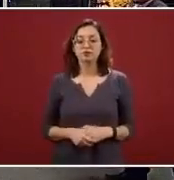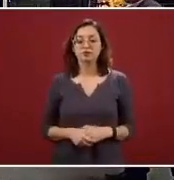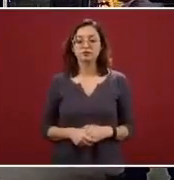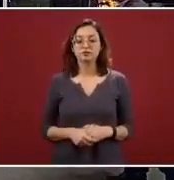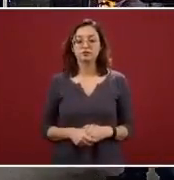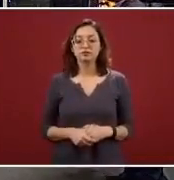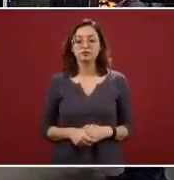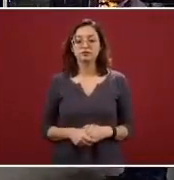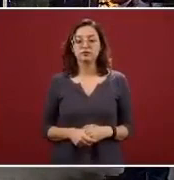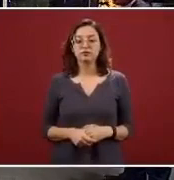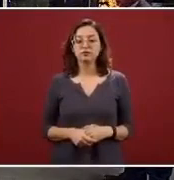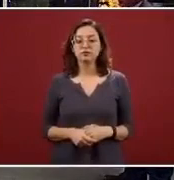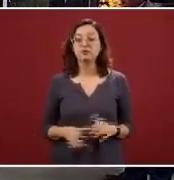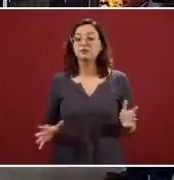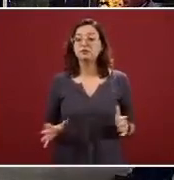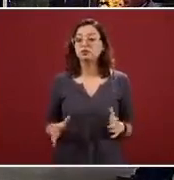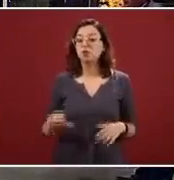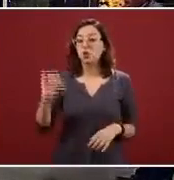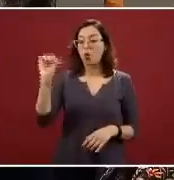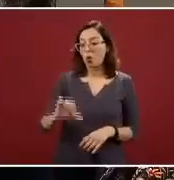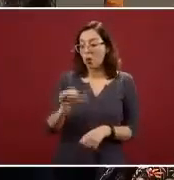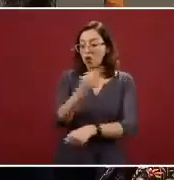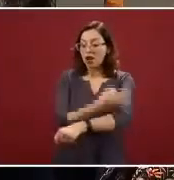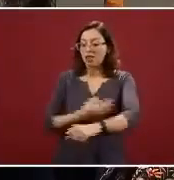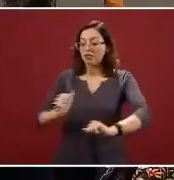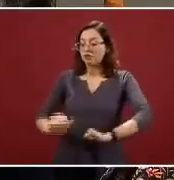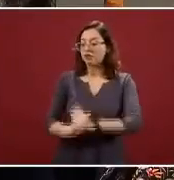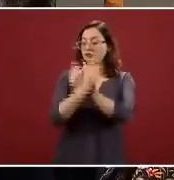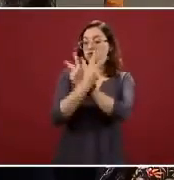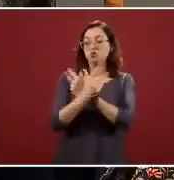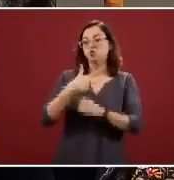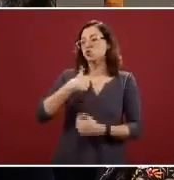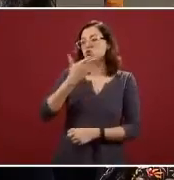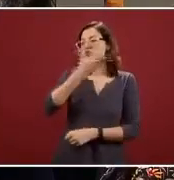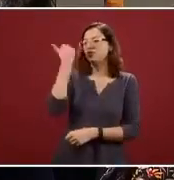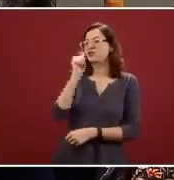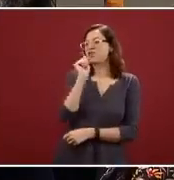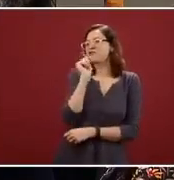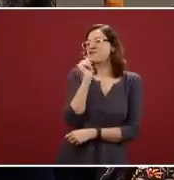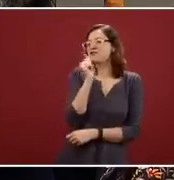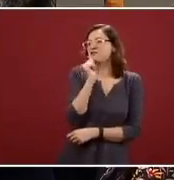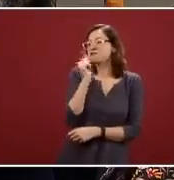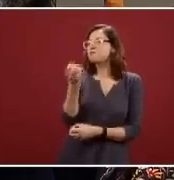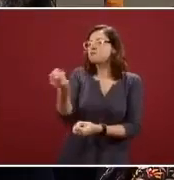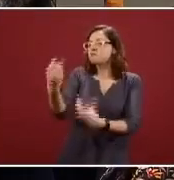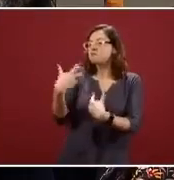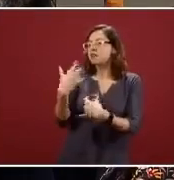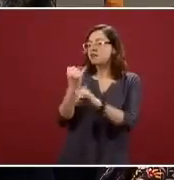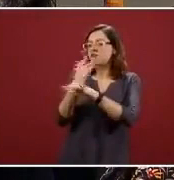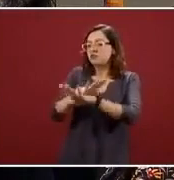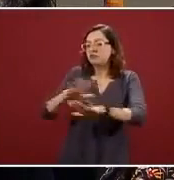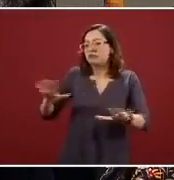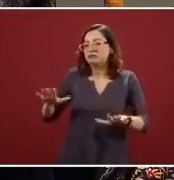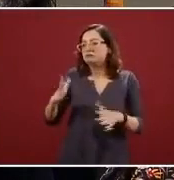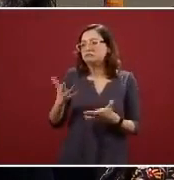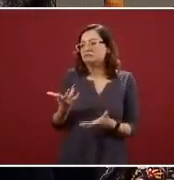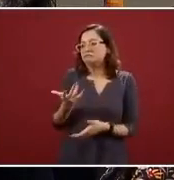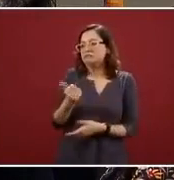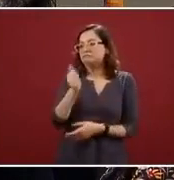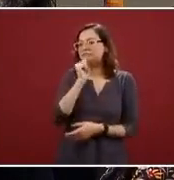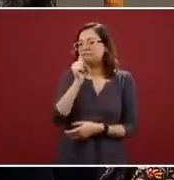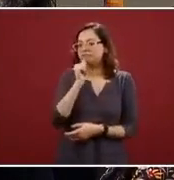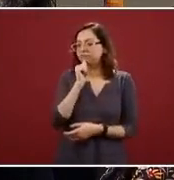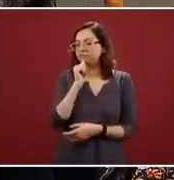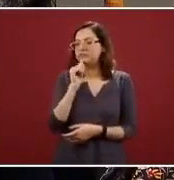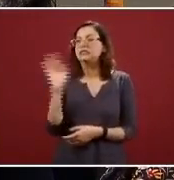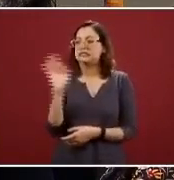Fue hoy día en la tarde, sí. Todavía su servidor no le tocó participar de la misma, el doctor Rulo Pérez Ridaura tampoco, entonces de seguro habrá un comunicado